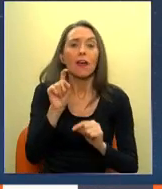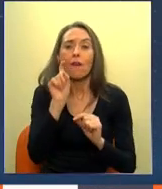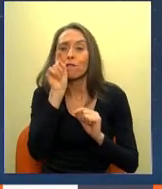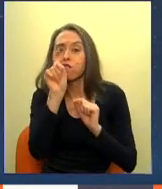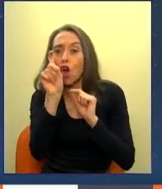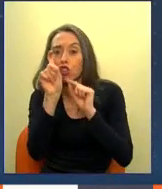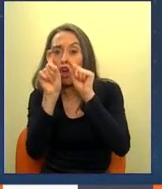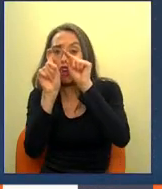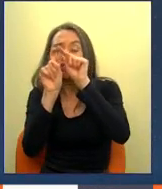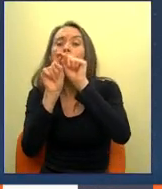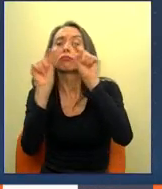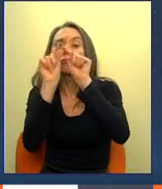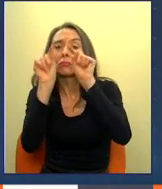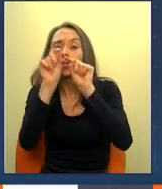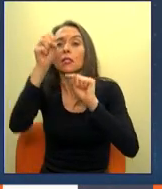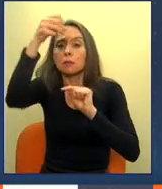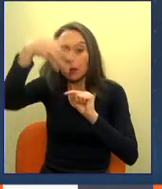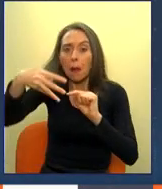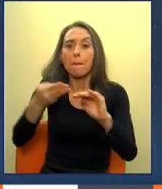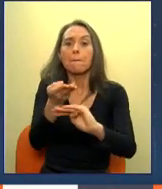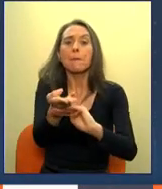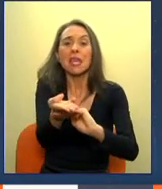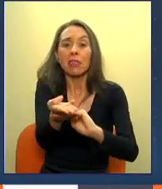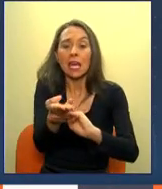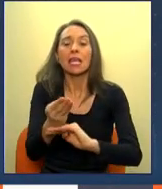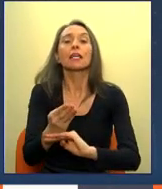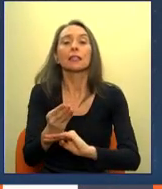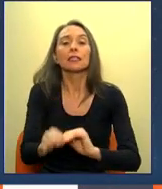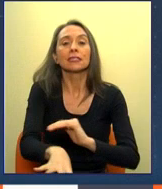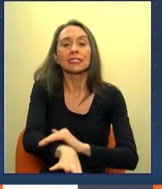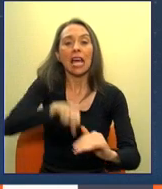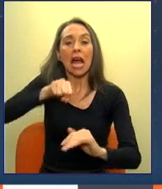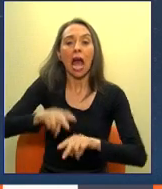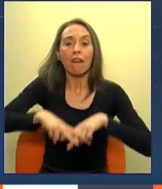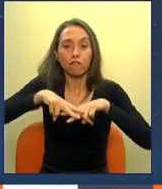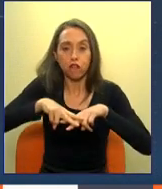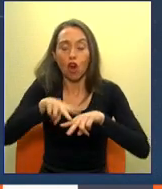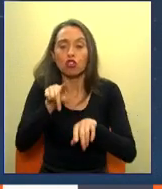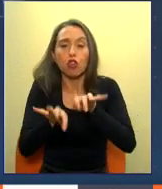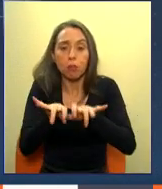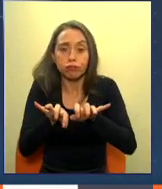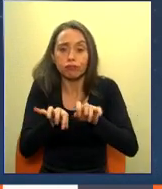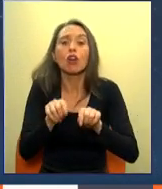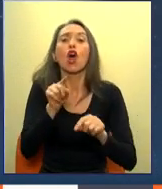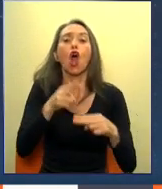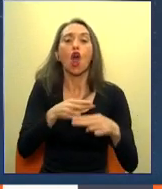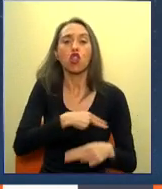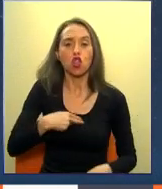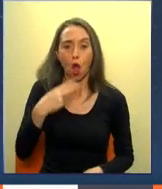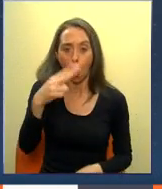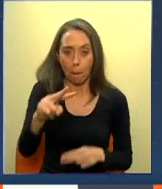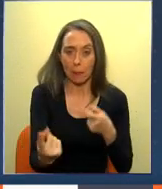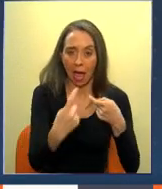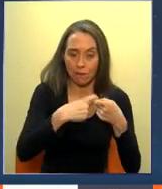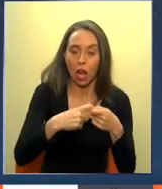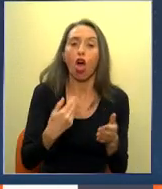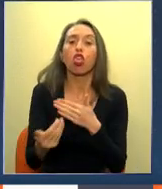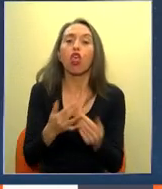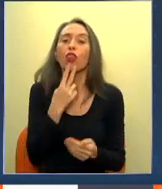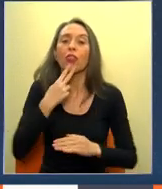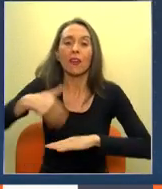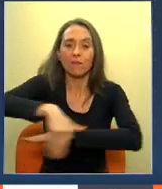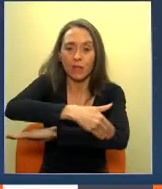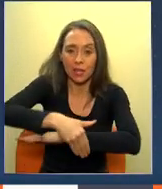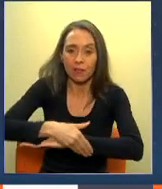que lo lleve a la solicitud de extracción de fondos. Rellenará campos como el nombre completo del afiliado, domicilio, teléfono y